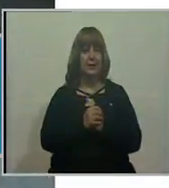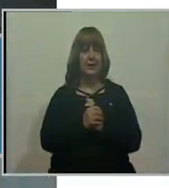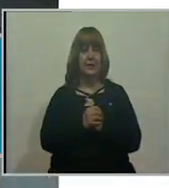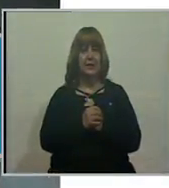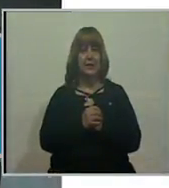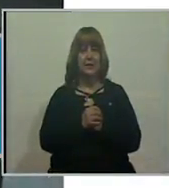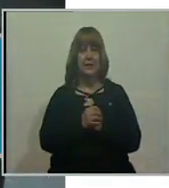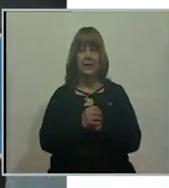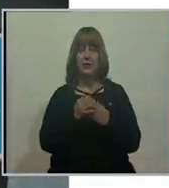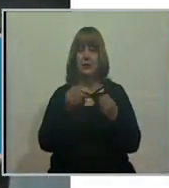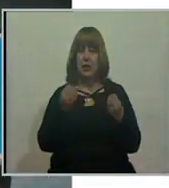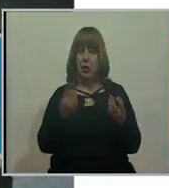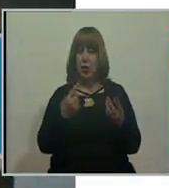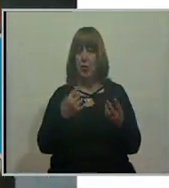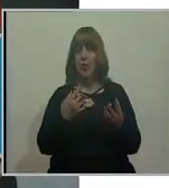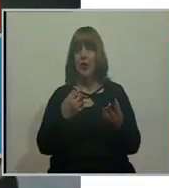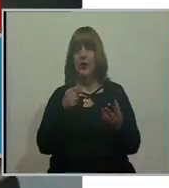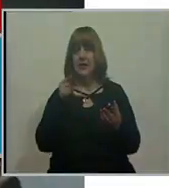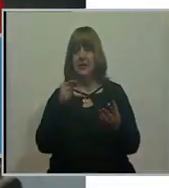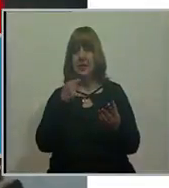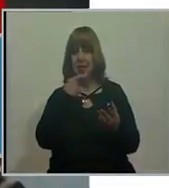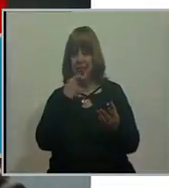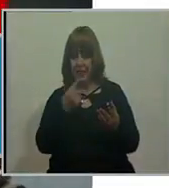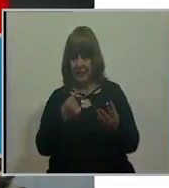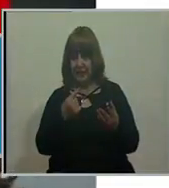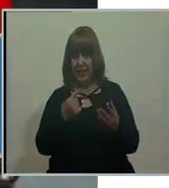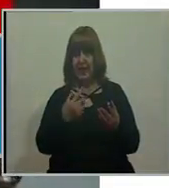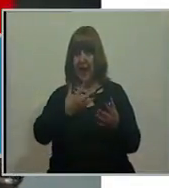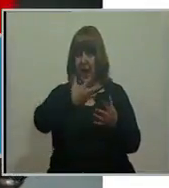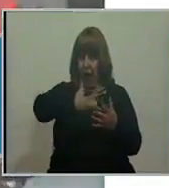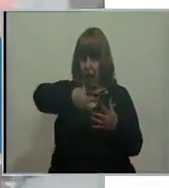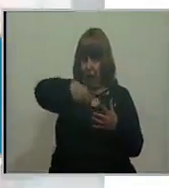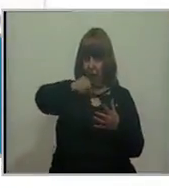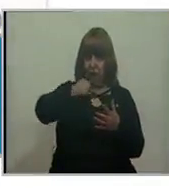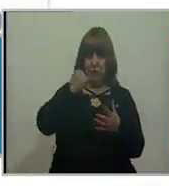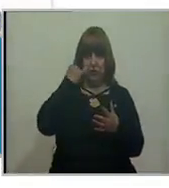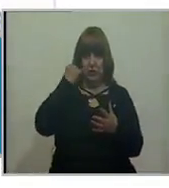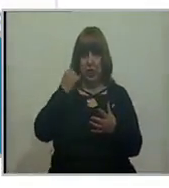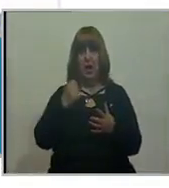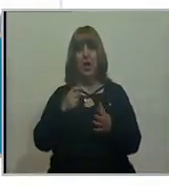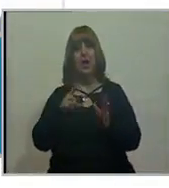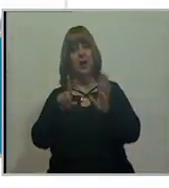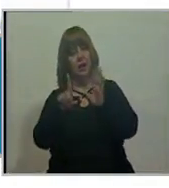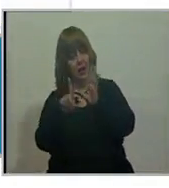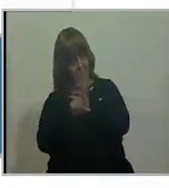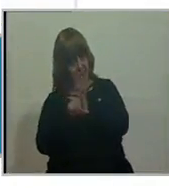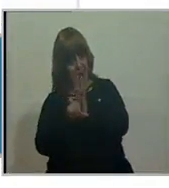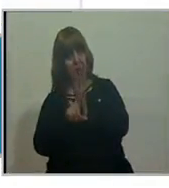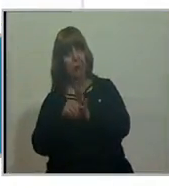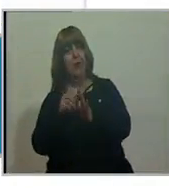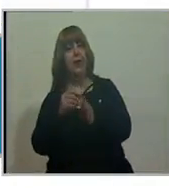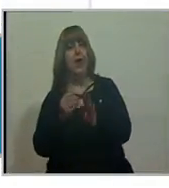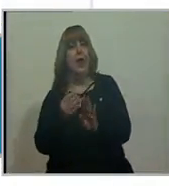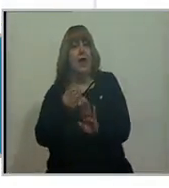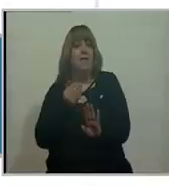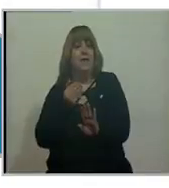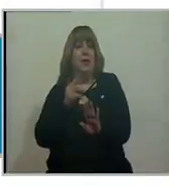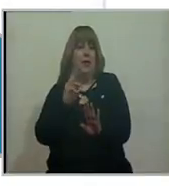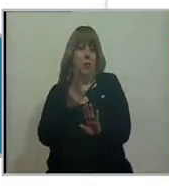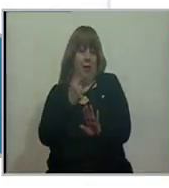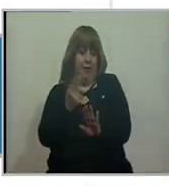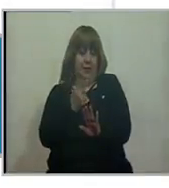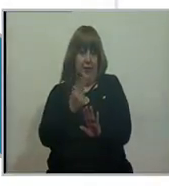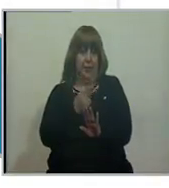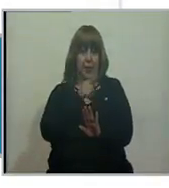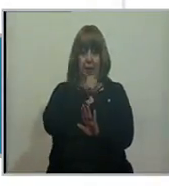Verde dice que si los abortos existen, deberían ser legalizados y evitaríamos un montón de muertes. ¿Qué dice